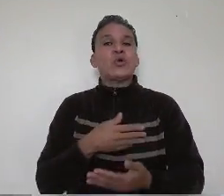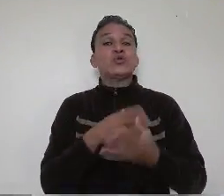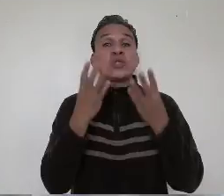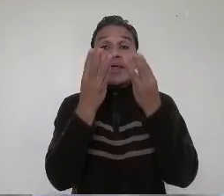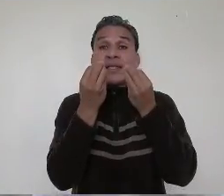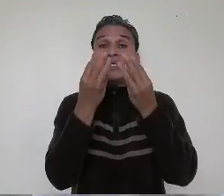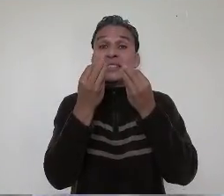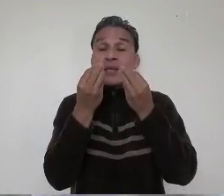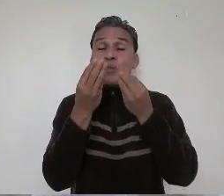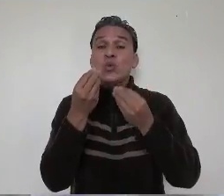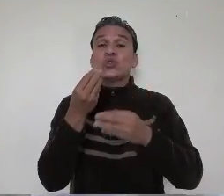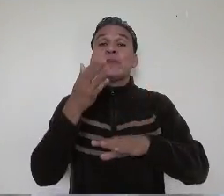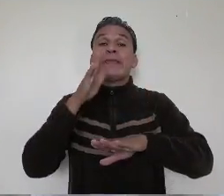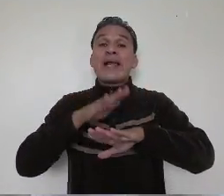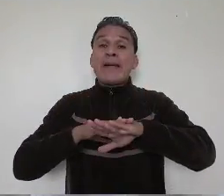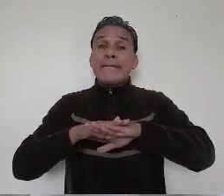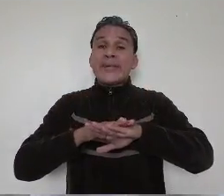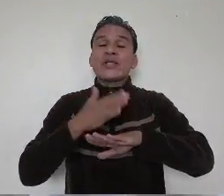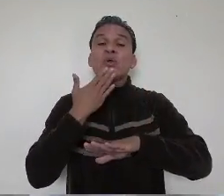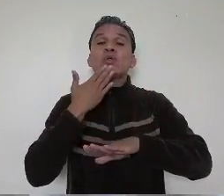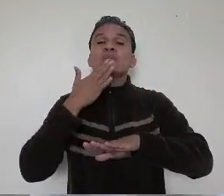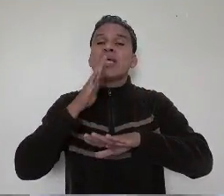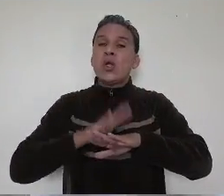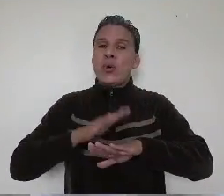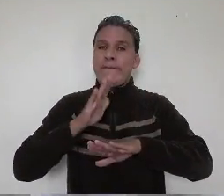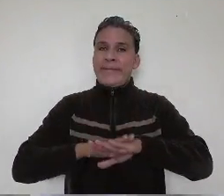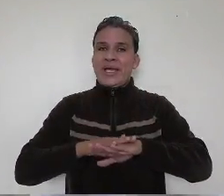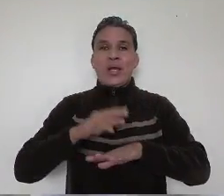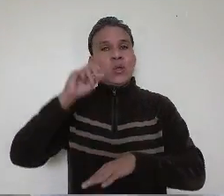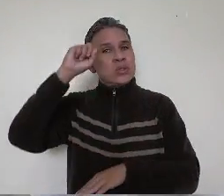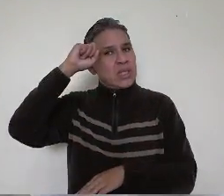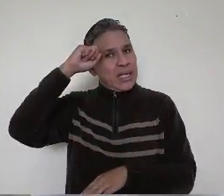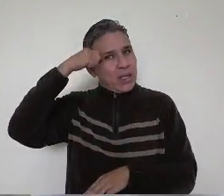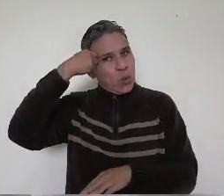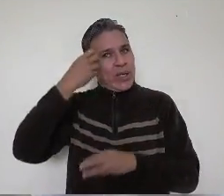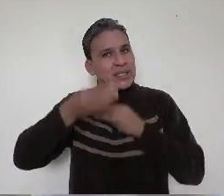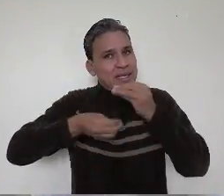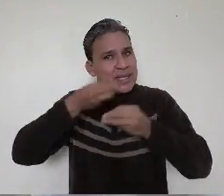los pecados. Hagan esto en conmemoración mía.